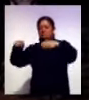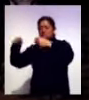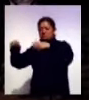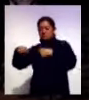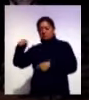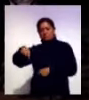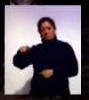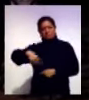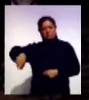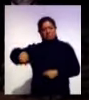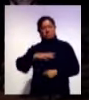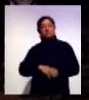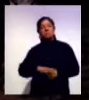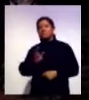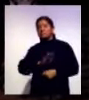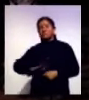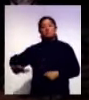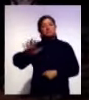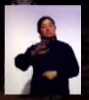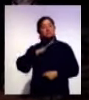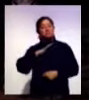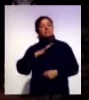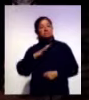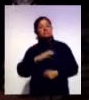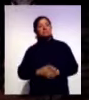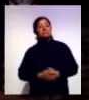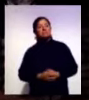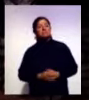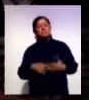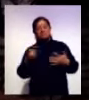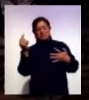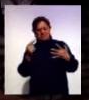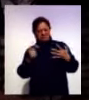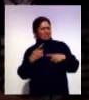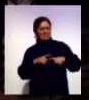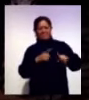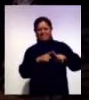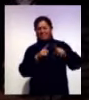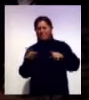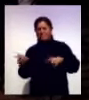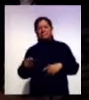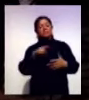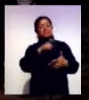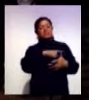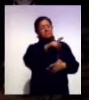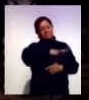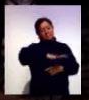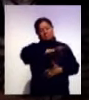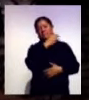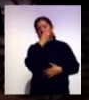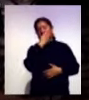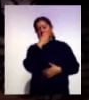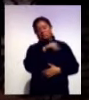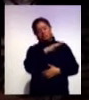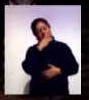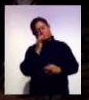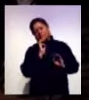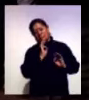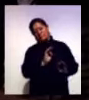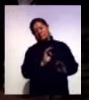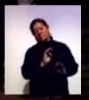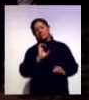está ensalzado con diferentes cosas, ¿no? Tenemos la zona de comida que les mencionaba, que va a estar muy rica por parte del